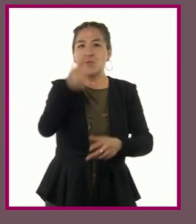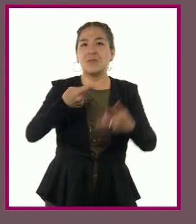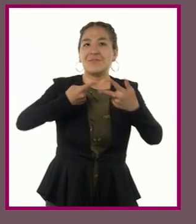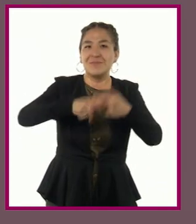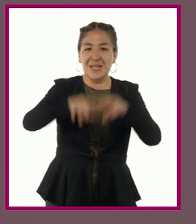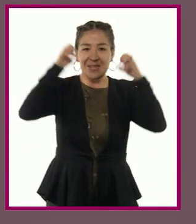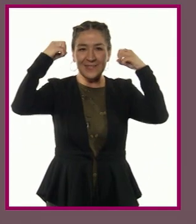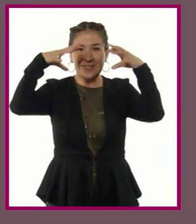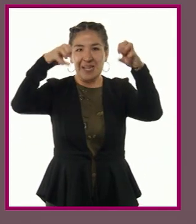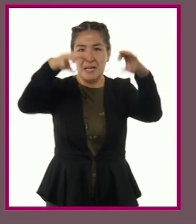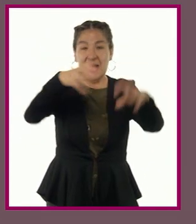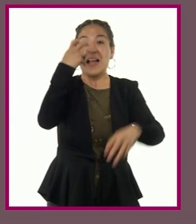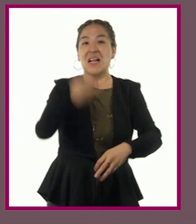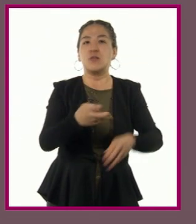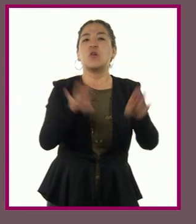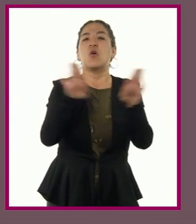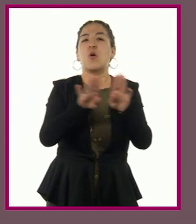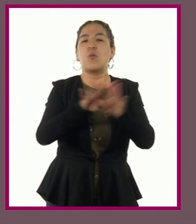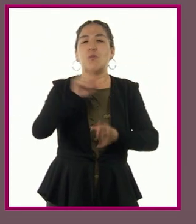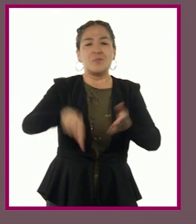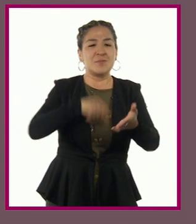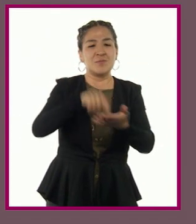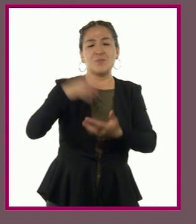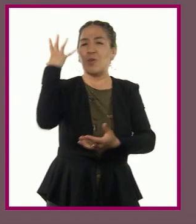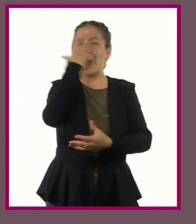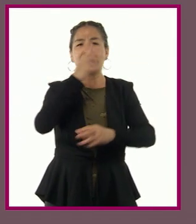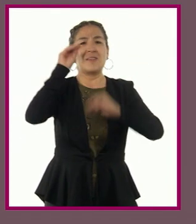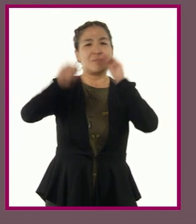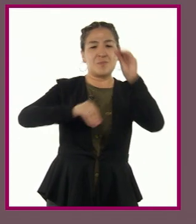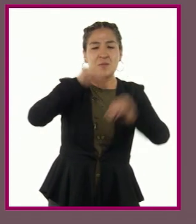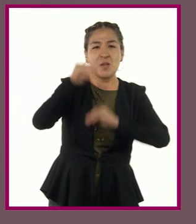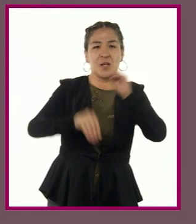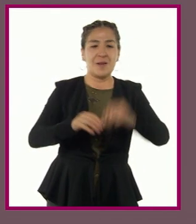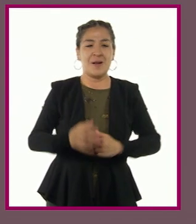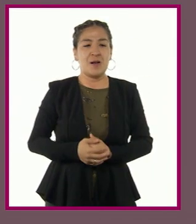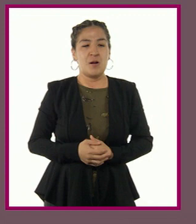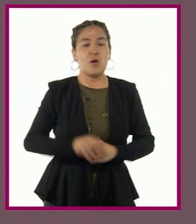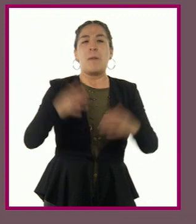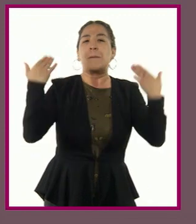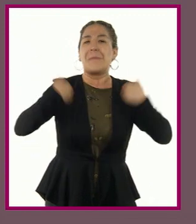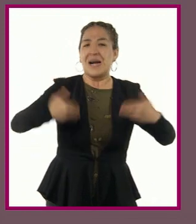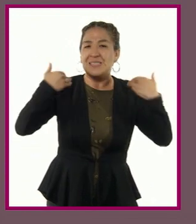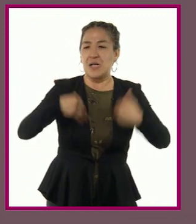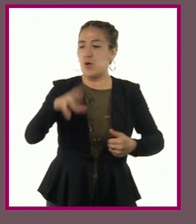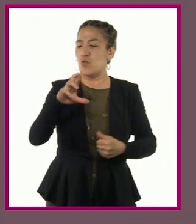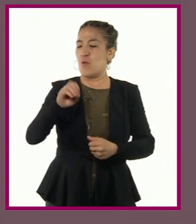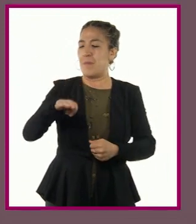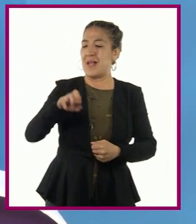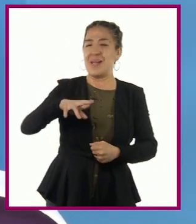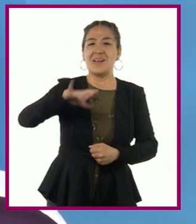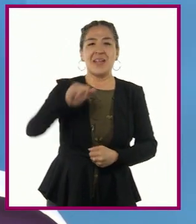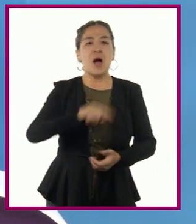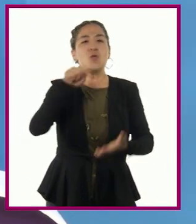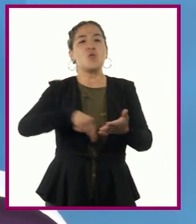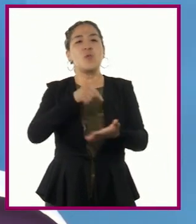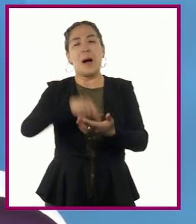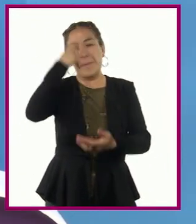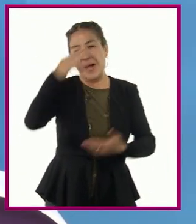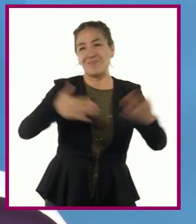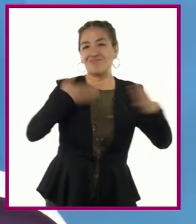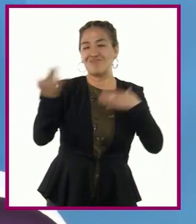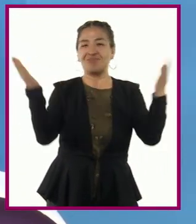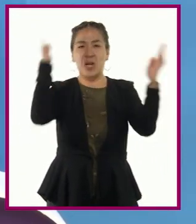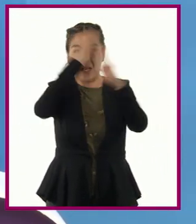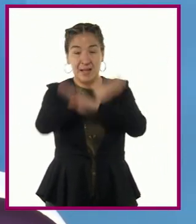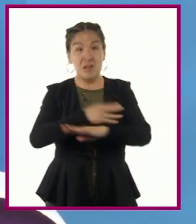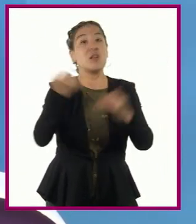fiestas religiosas y profanas de gran esplendor, romerías, paseos, lugares de recreo, pero también